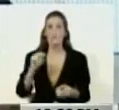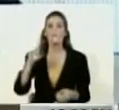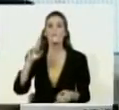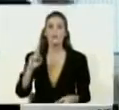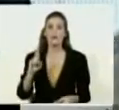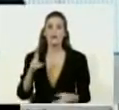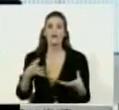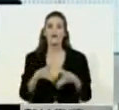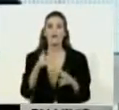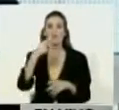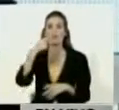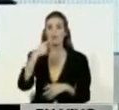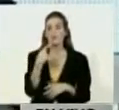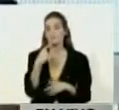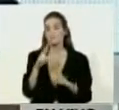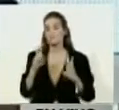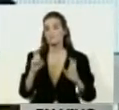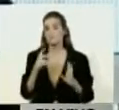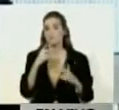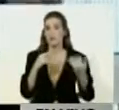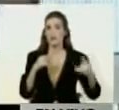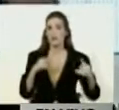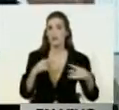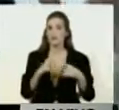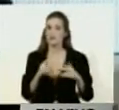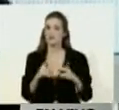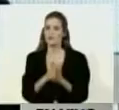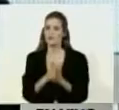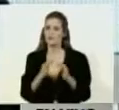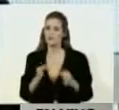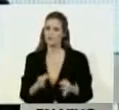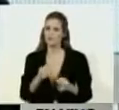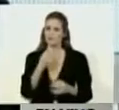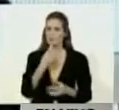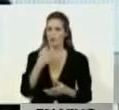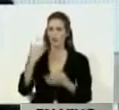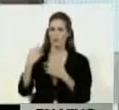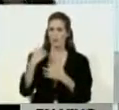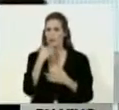un partido supuestamente de izquierda, pero muy reformista, para decirlo así